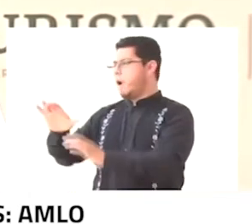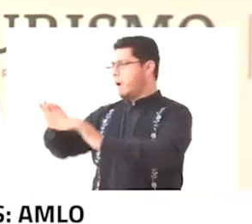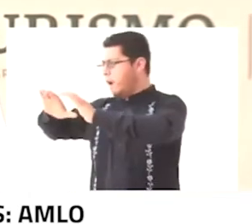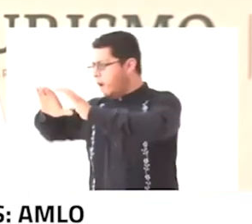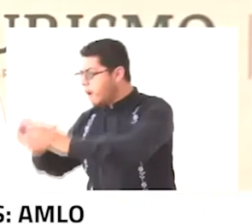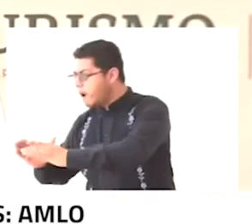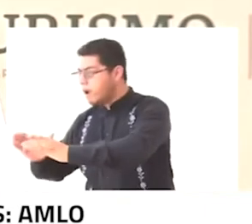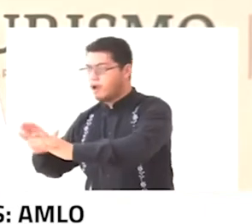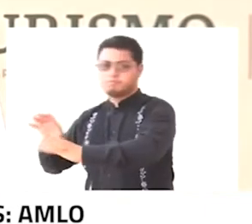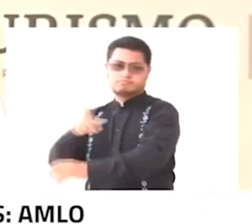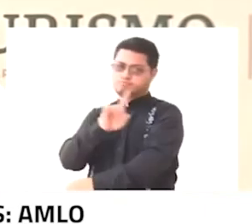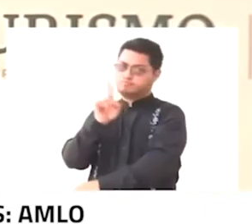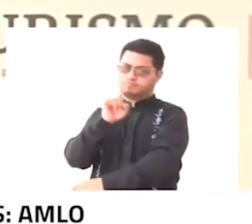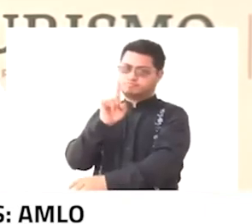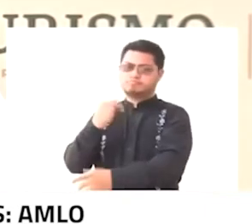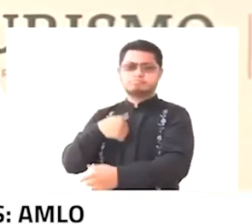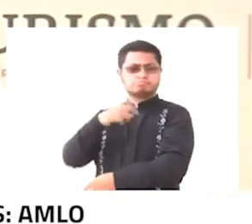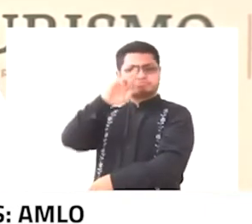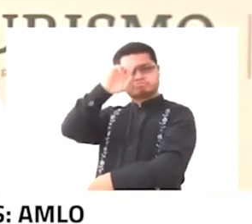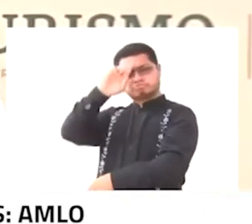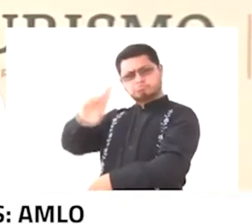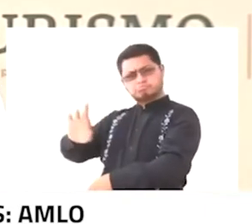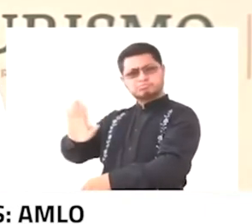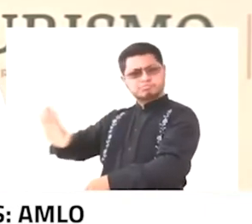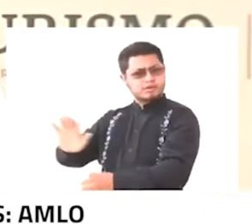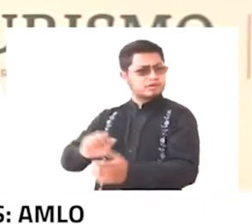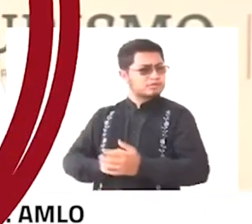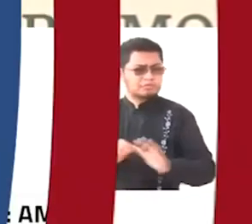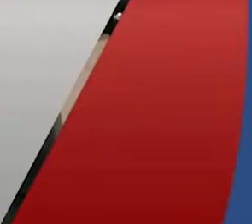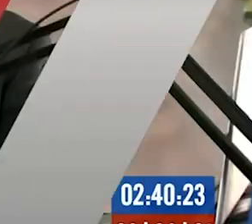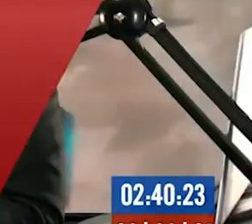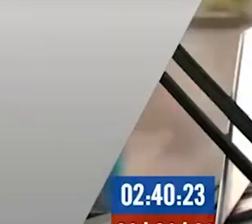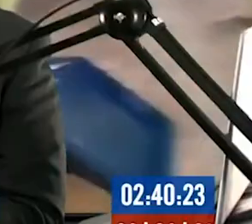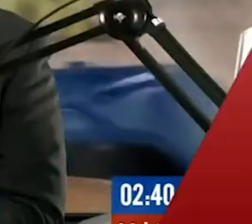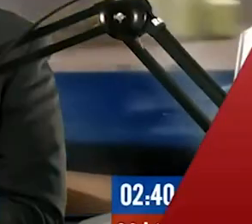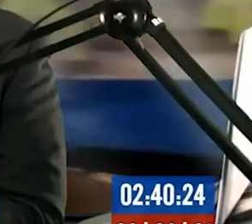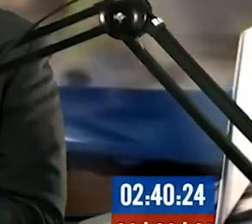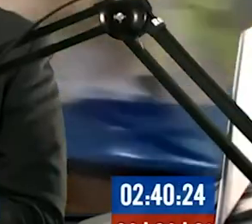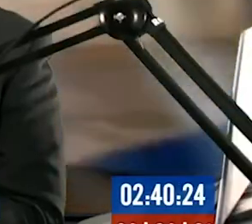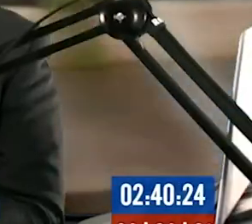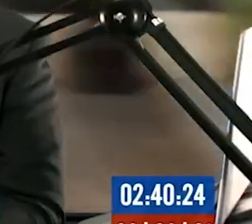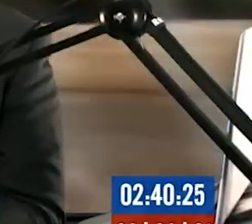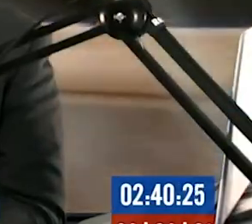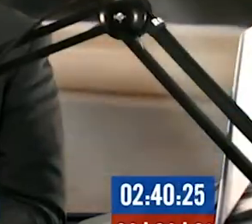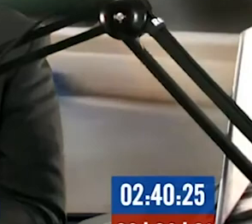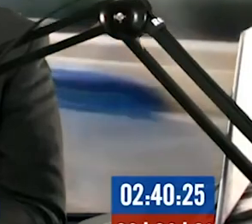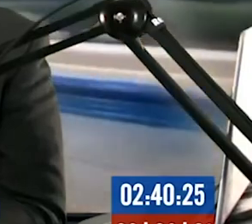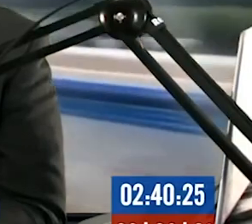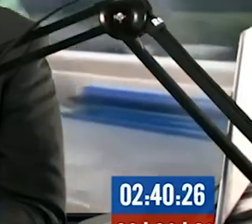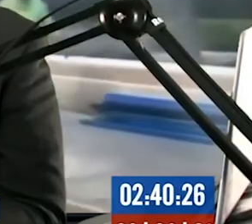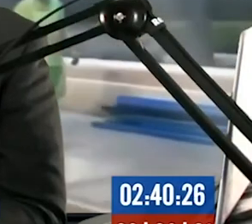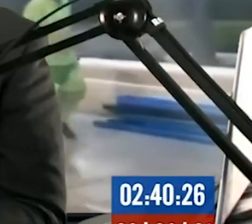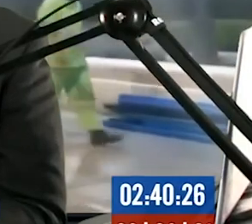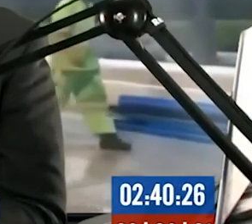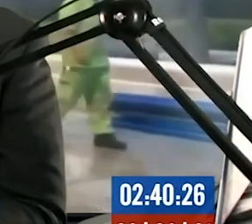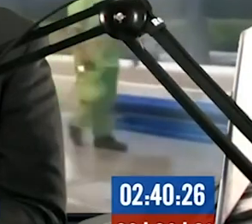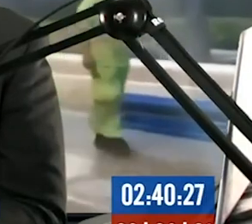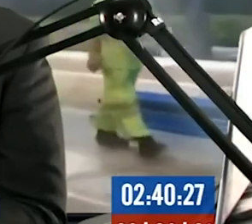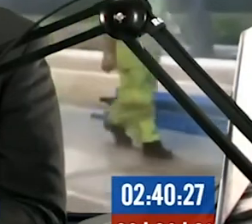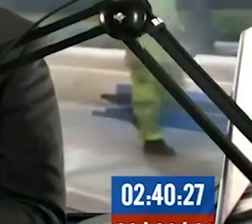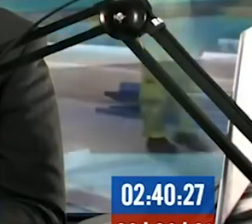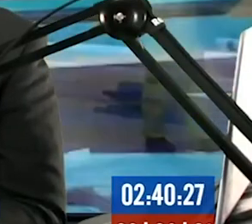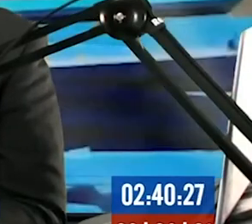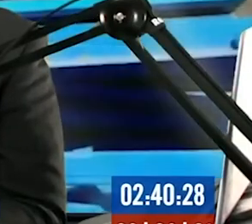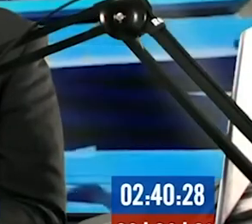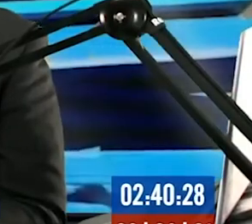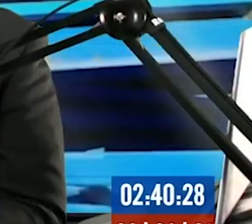sí tenemos que evitar las provocaciones. Por la tarde del sábado, luego